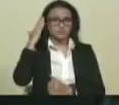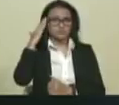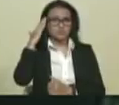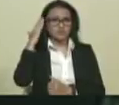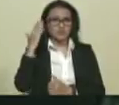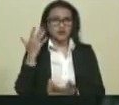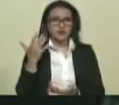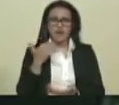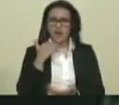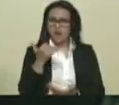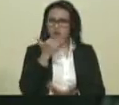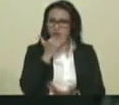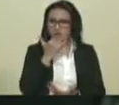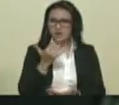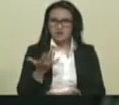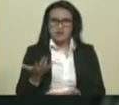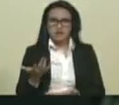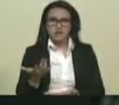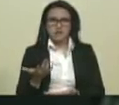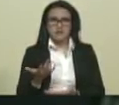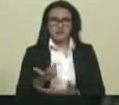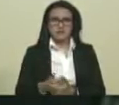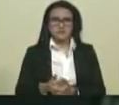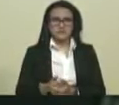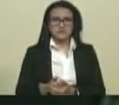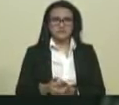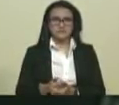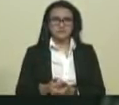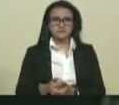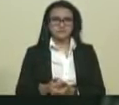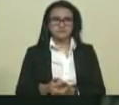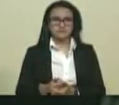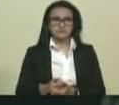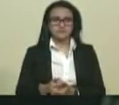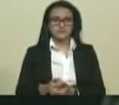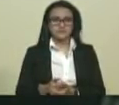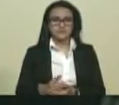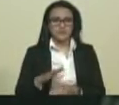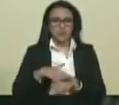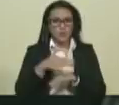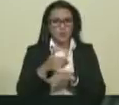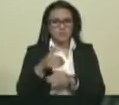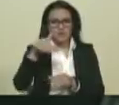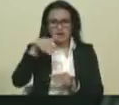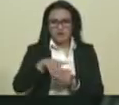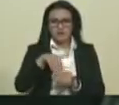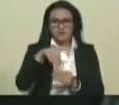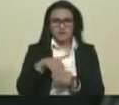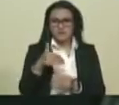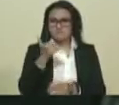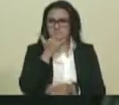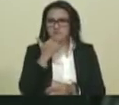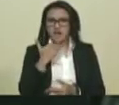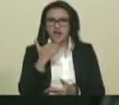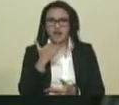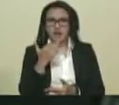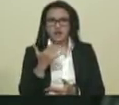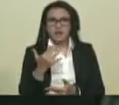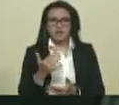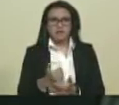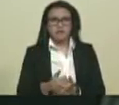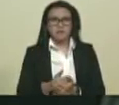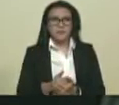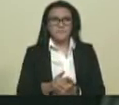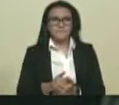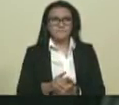alguna incidencia que hubiese ocurrido, suscitado con algún elector que haya cometido pues algún delito